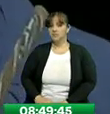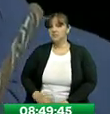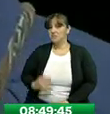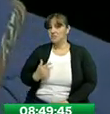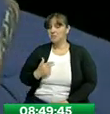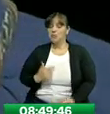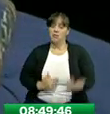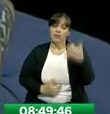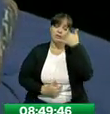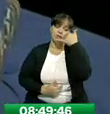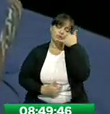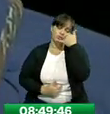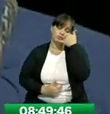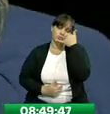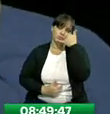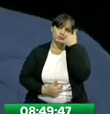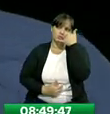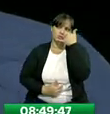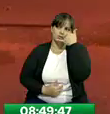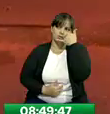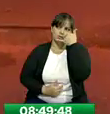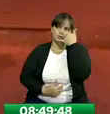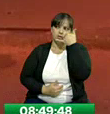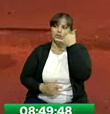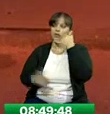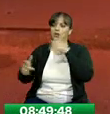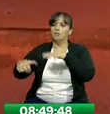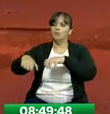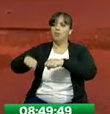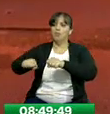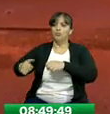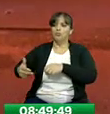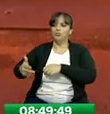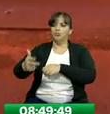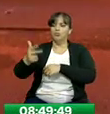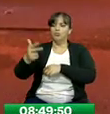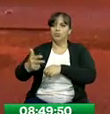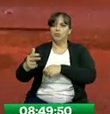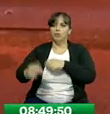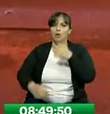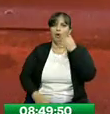pasa una moto para lograr lo después del revólver y robar